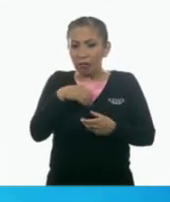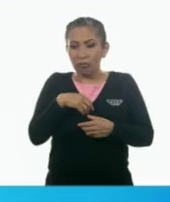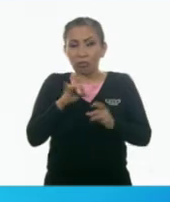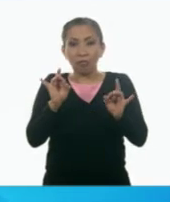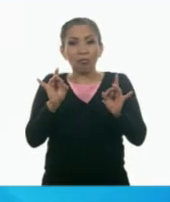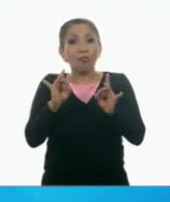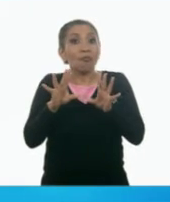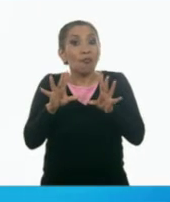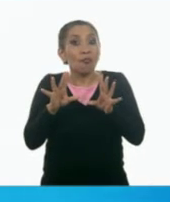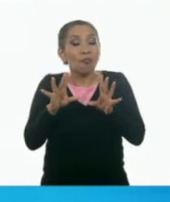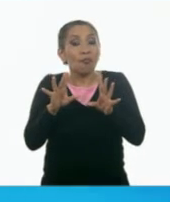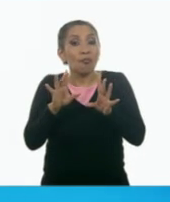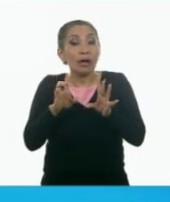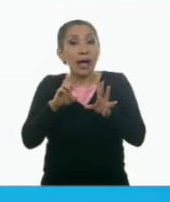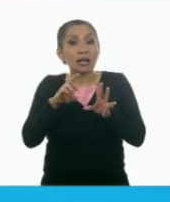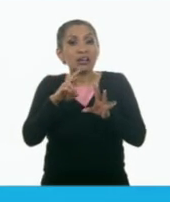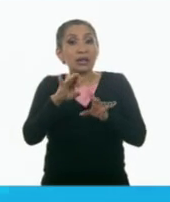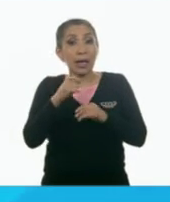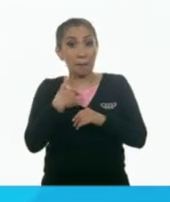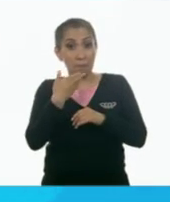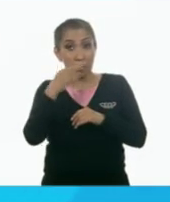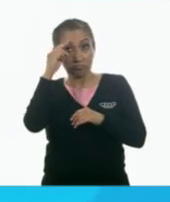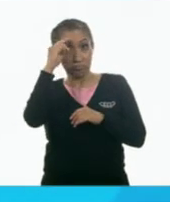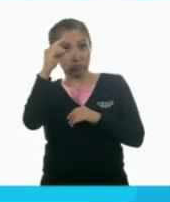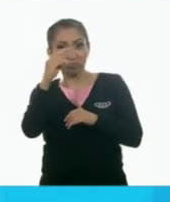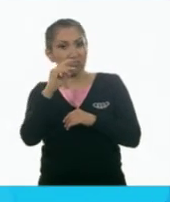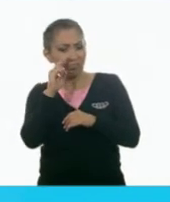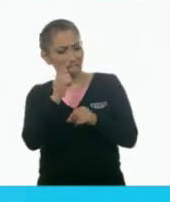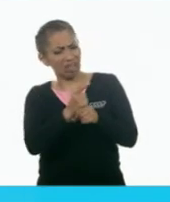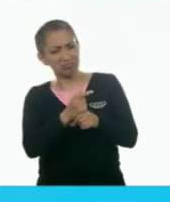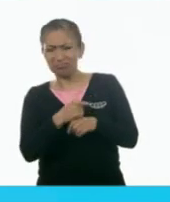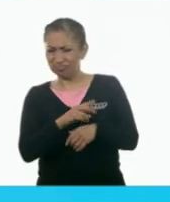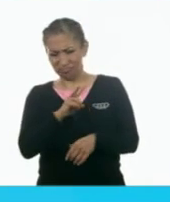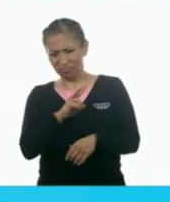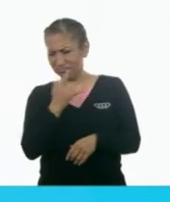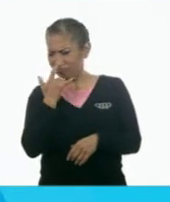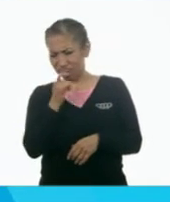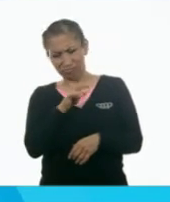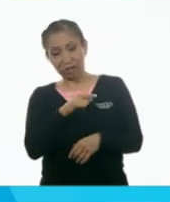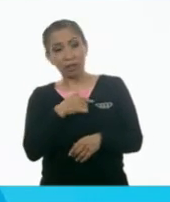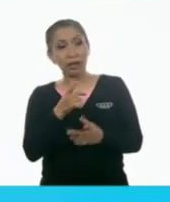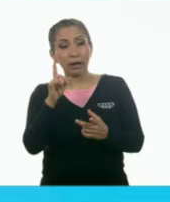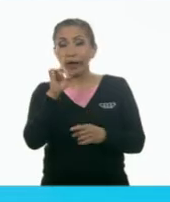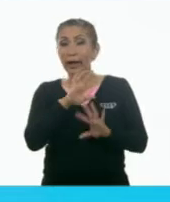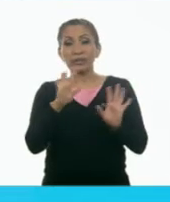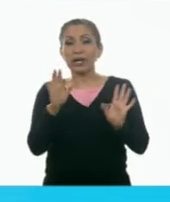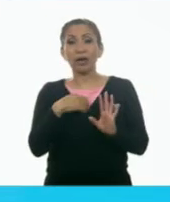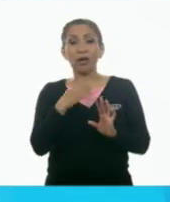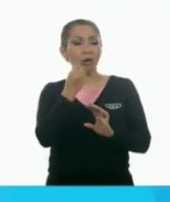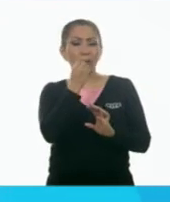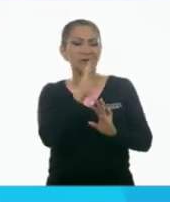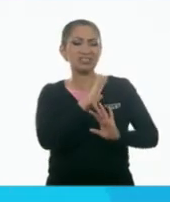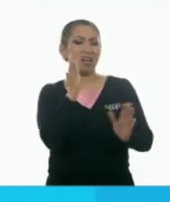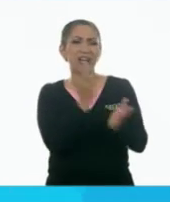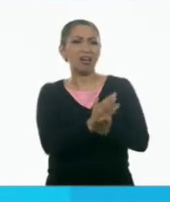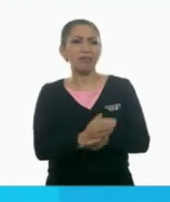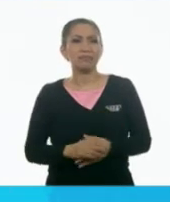De repente, Enrique ya no parecía tan listo. Más de uno le aconsejó que ya no comiera